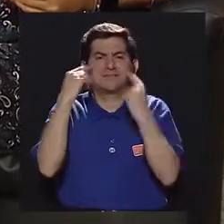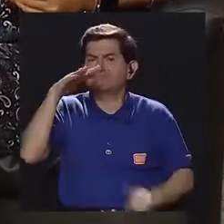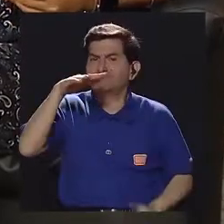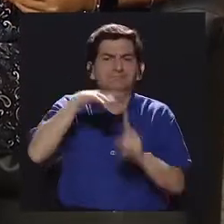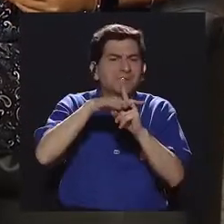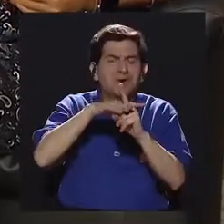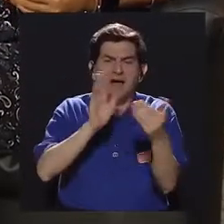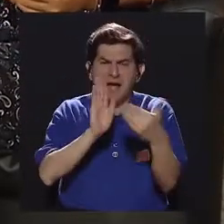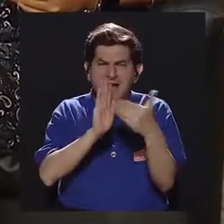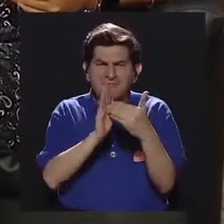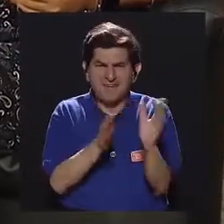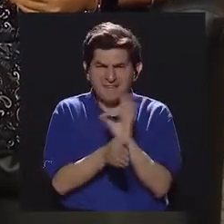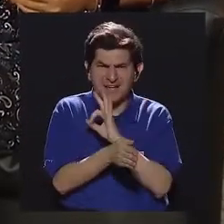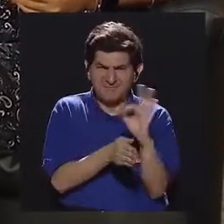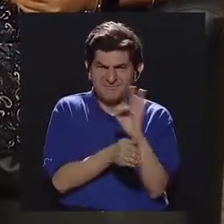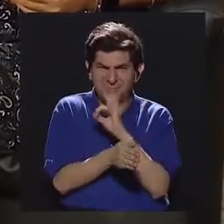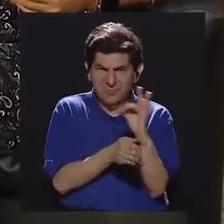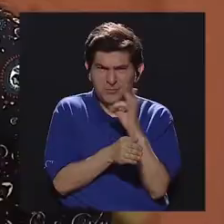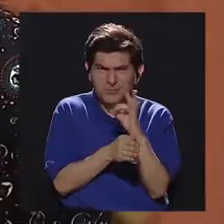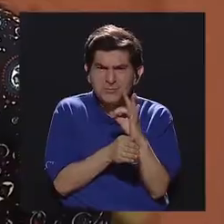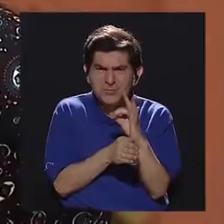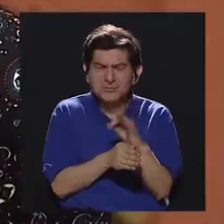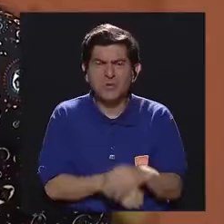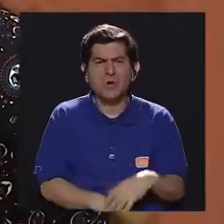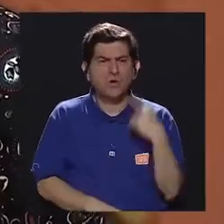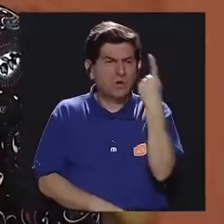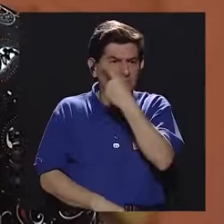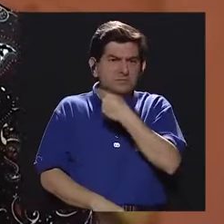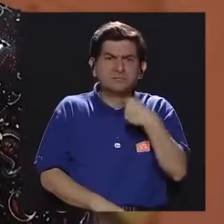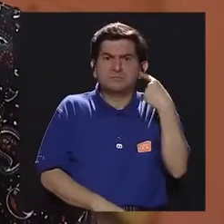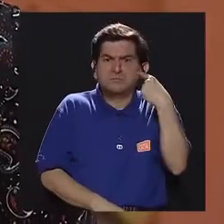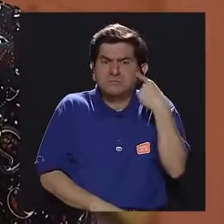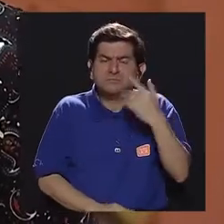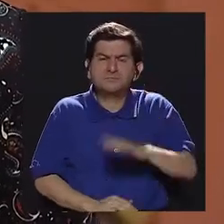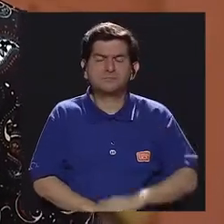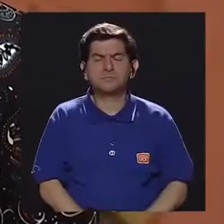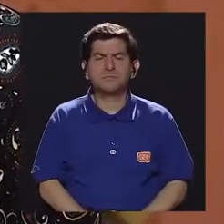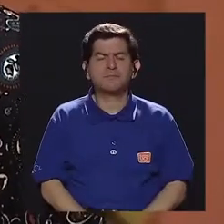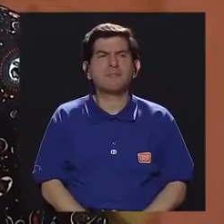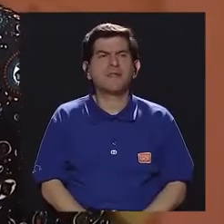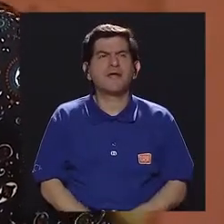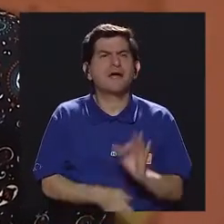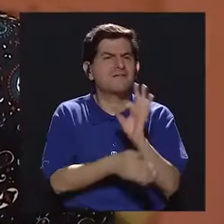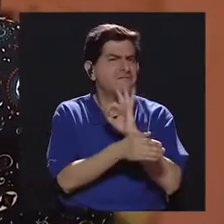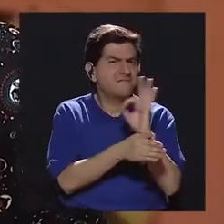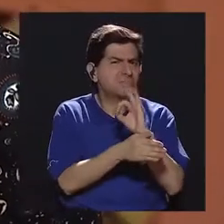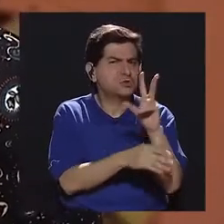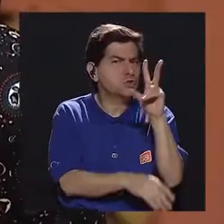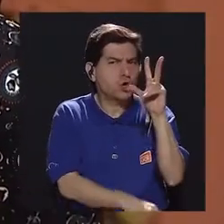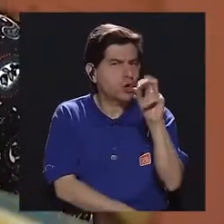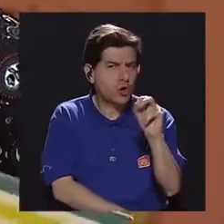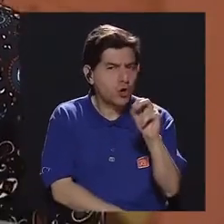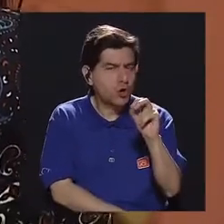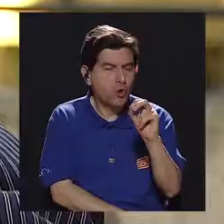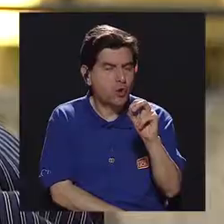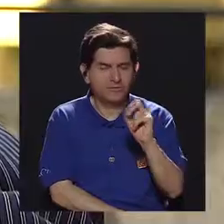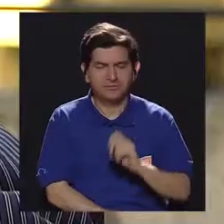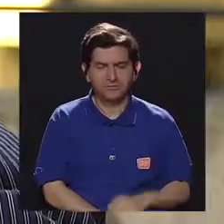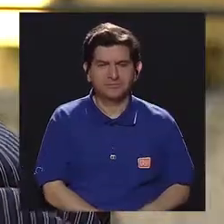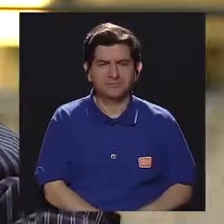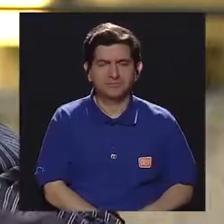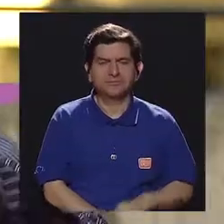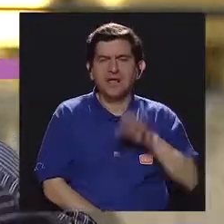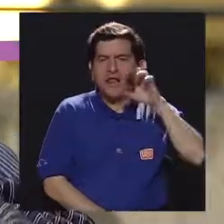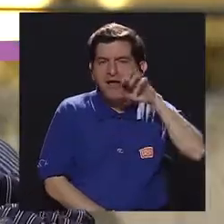no salen? ¿Eso afecta la funcionalidad de la boca, de la sí. Mira, en función deglución, no. La